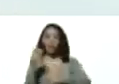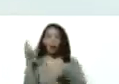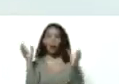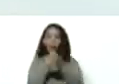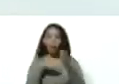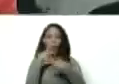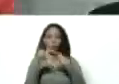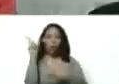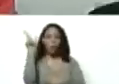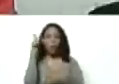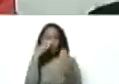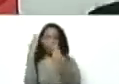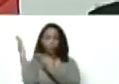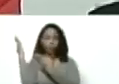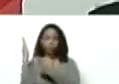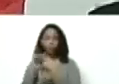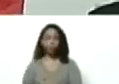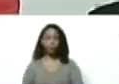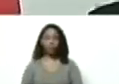Por favor.